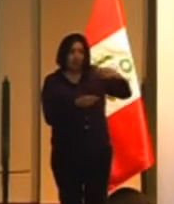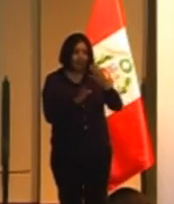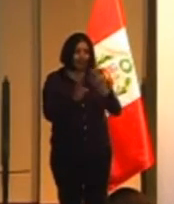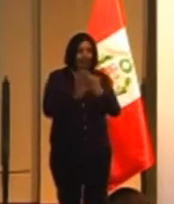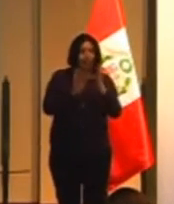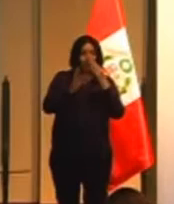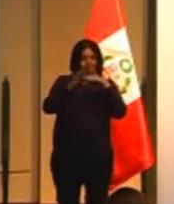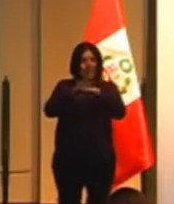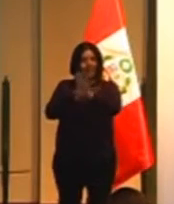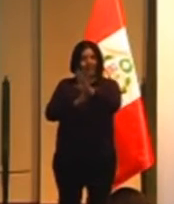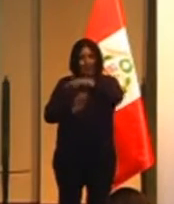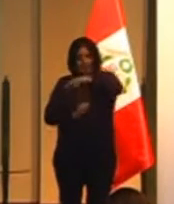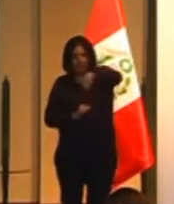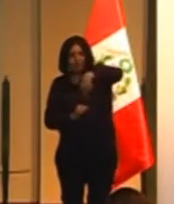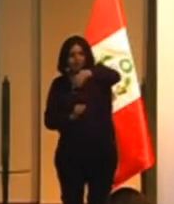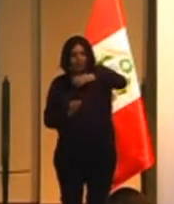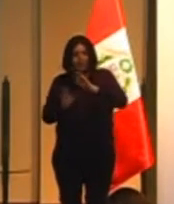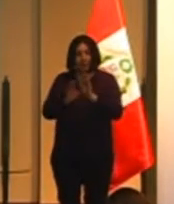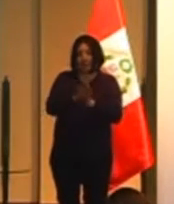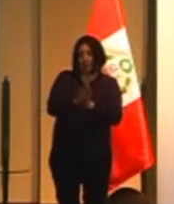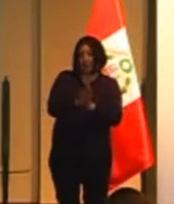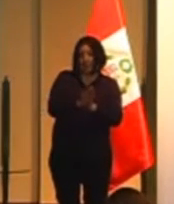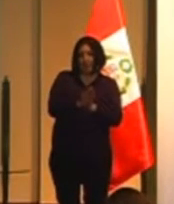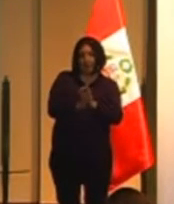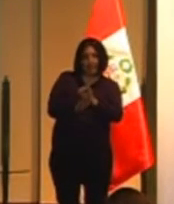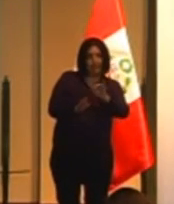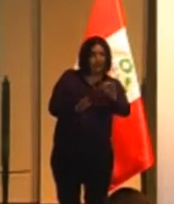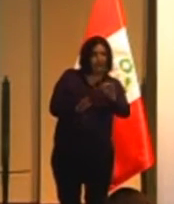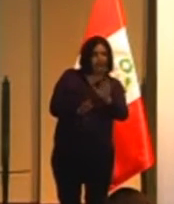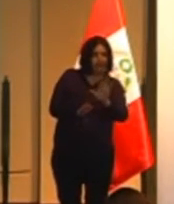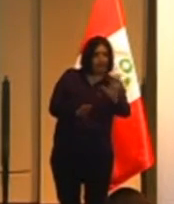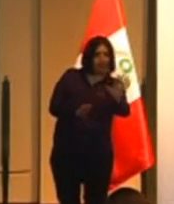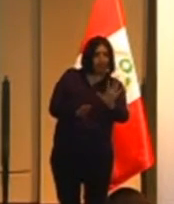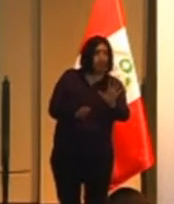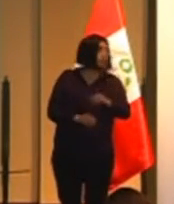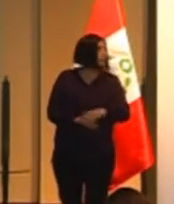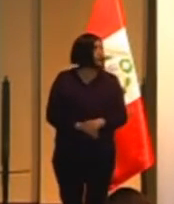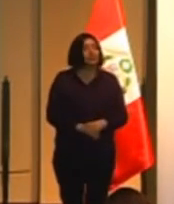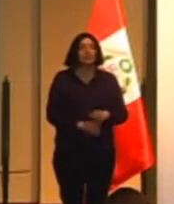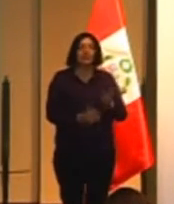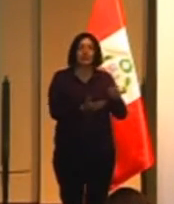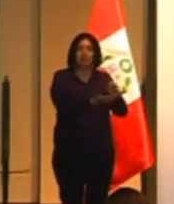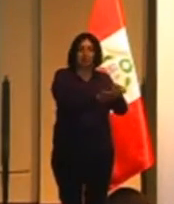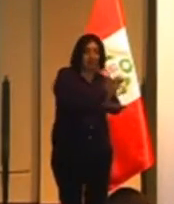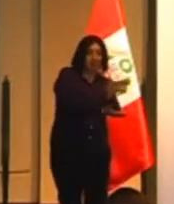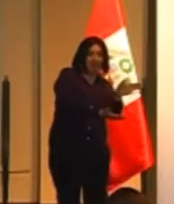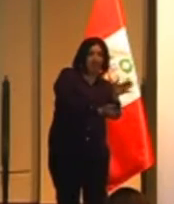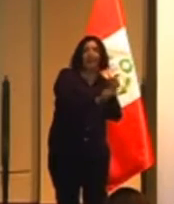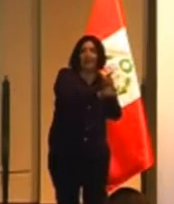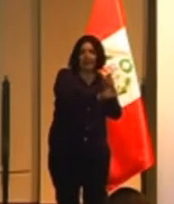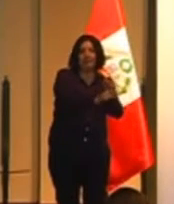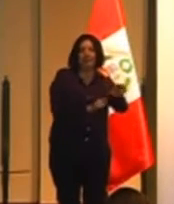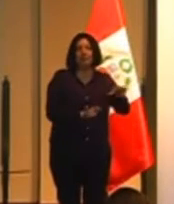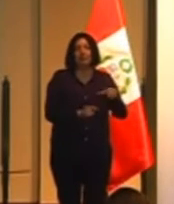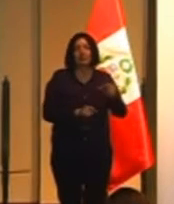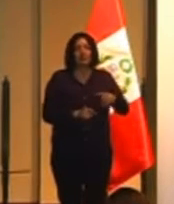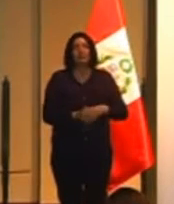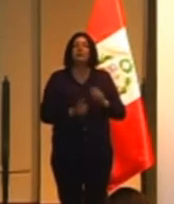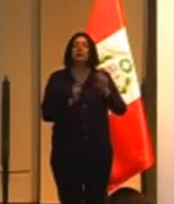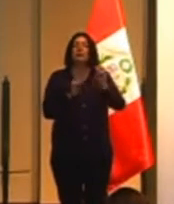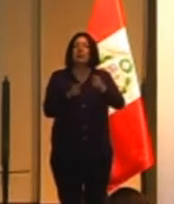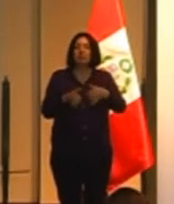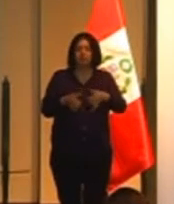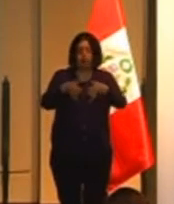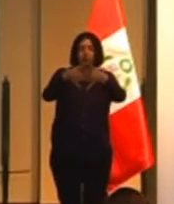la rotondita de la entrada, a la mano izquierda, casi al irse hacia caja, ahí están. Y estos han sido premios de